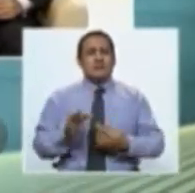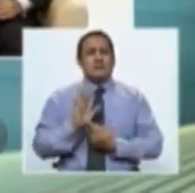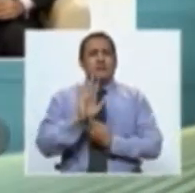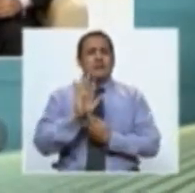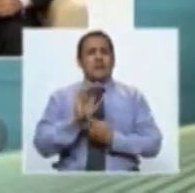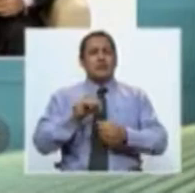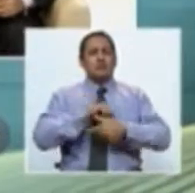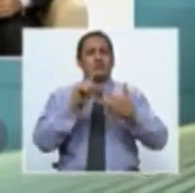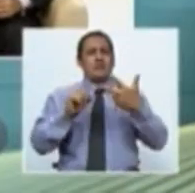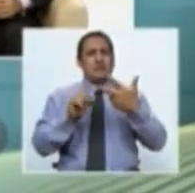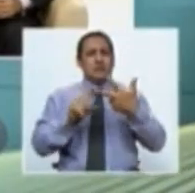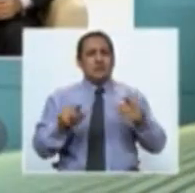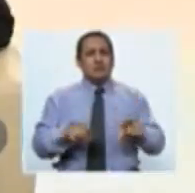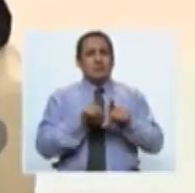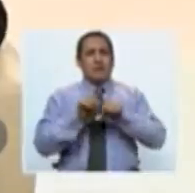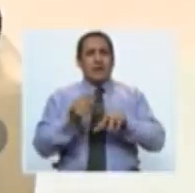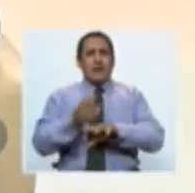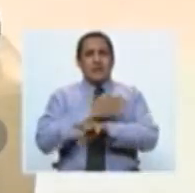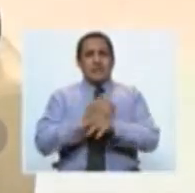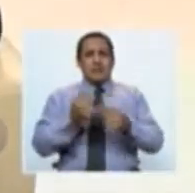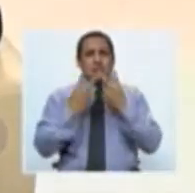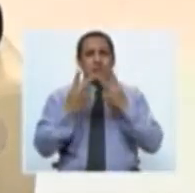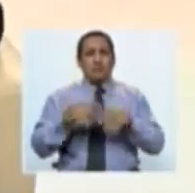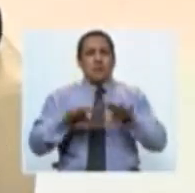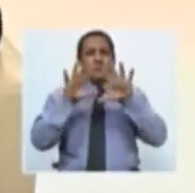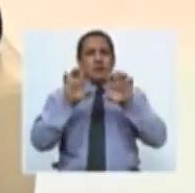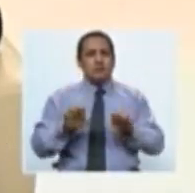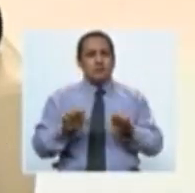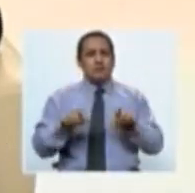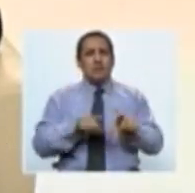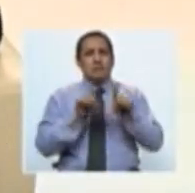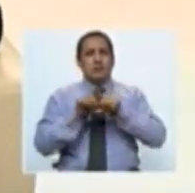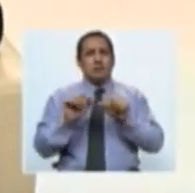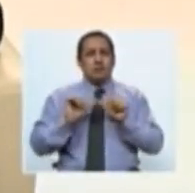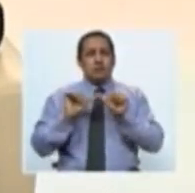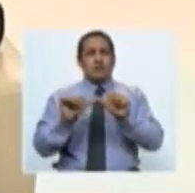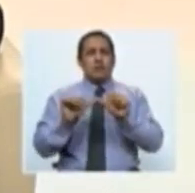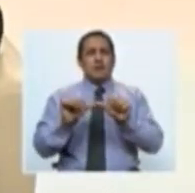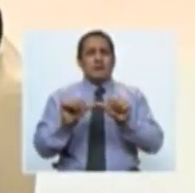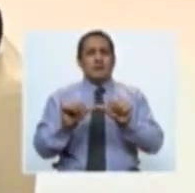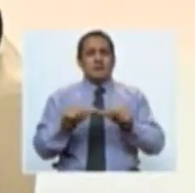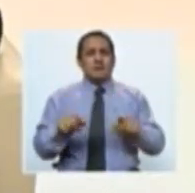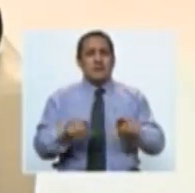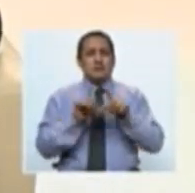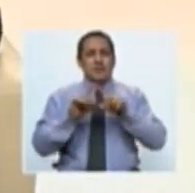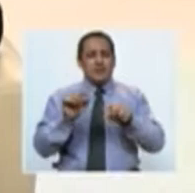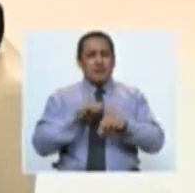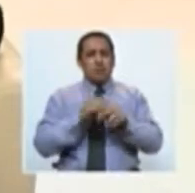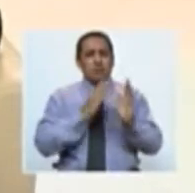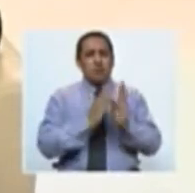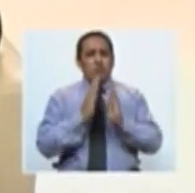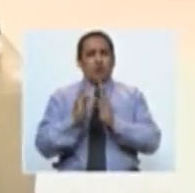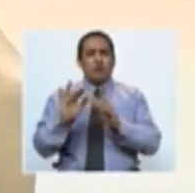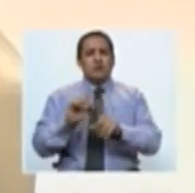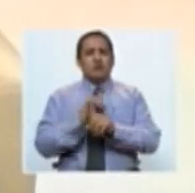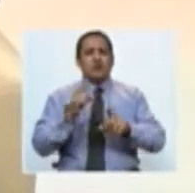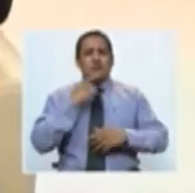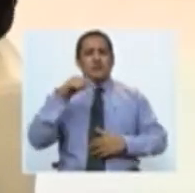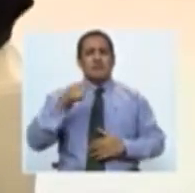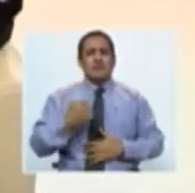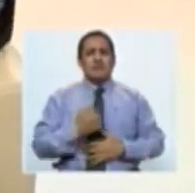¿no? Y hay un tercer punto, porque hemos visto el tema de la evaluación per se, luego de la evaluación esta periódica, que